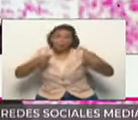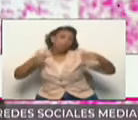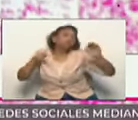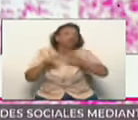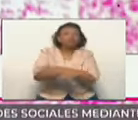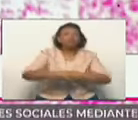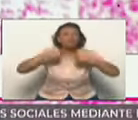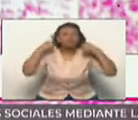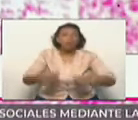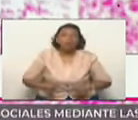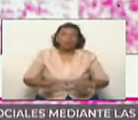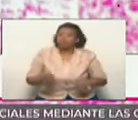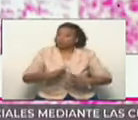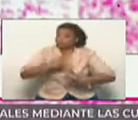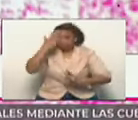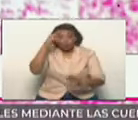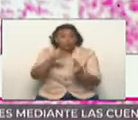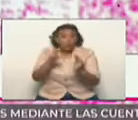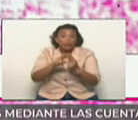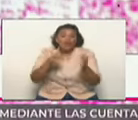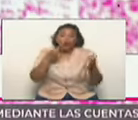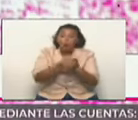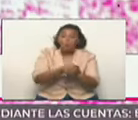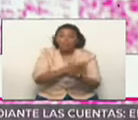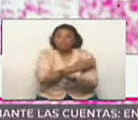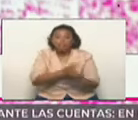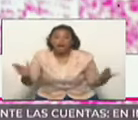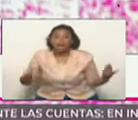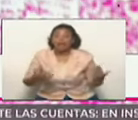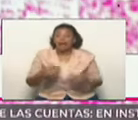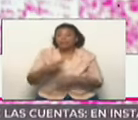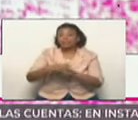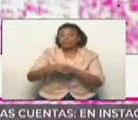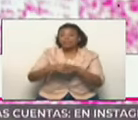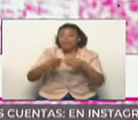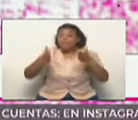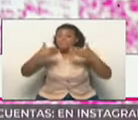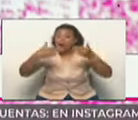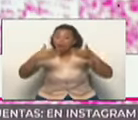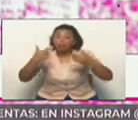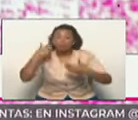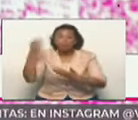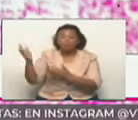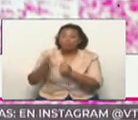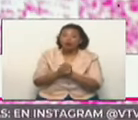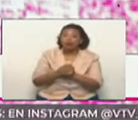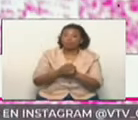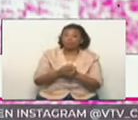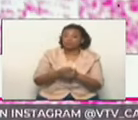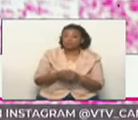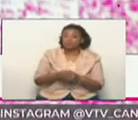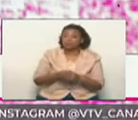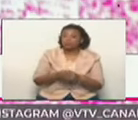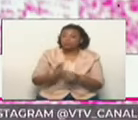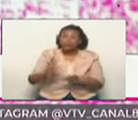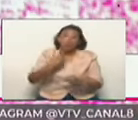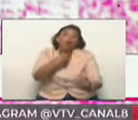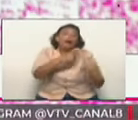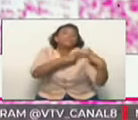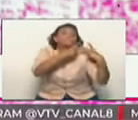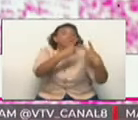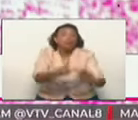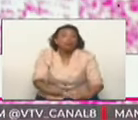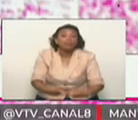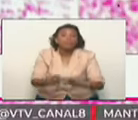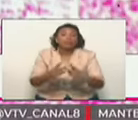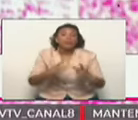las condiciones que se conoce después del golpe de Estado en Paraguay contra el presidente Fernando Lugo. Por la voluntad de